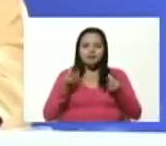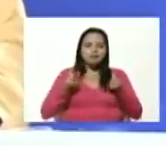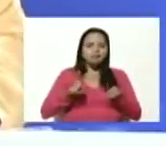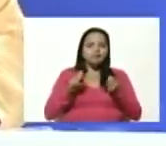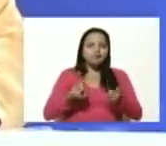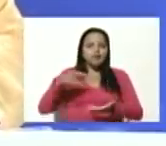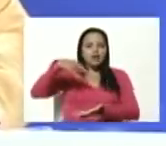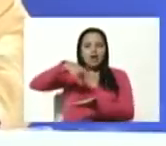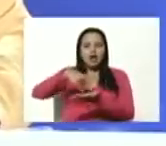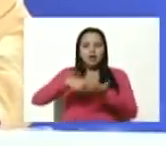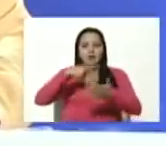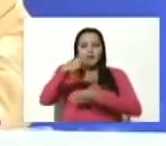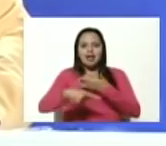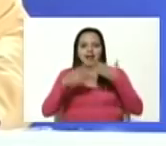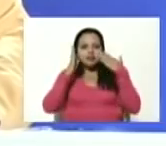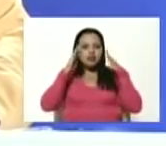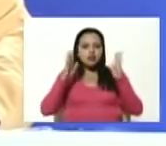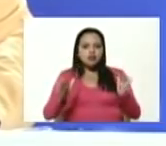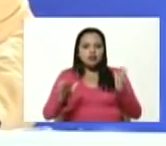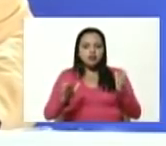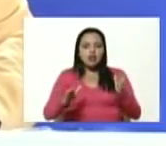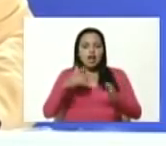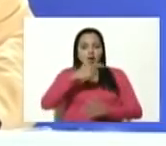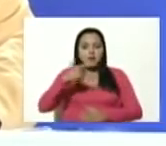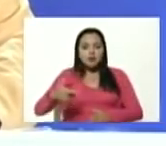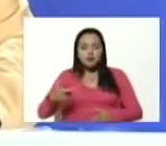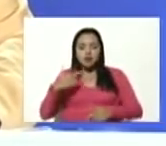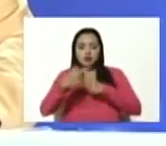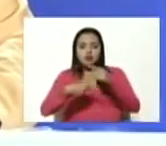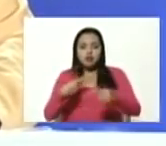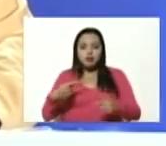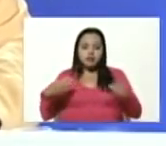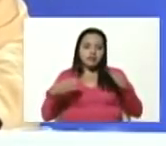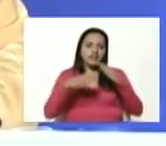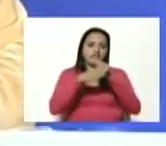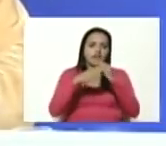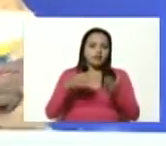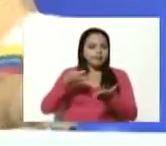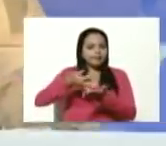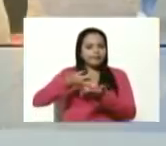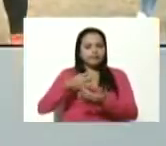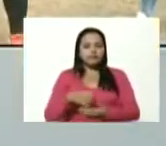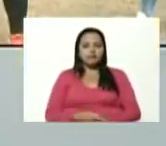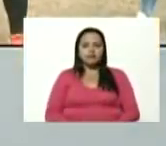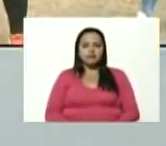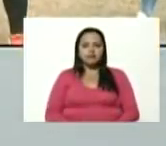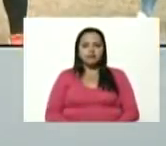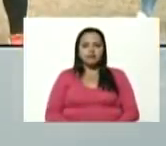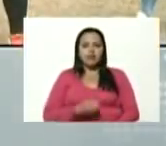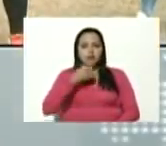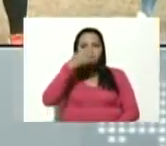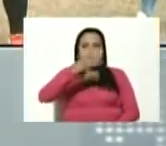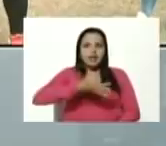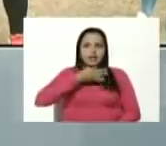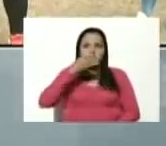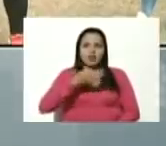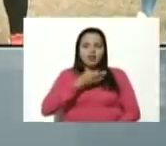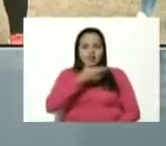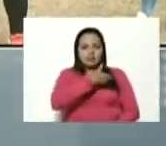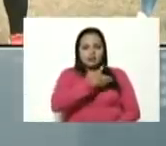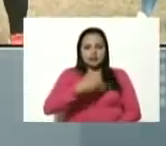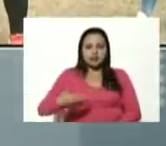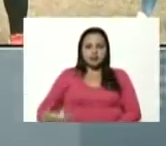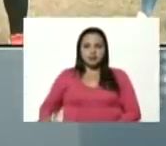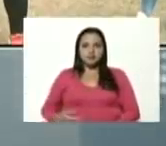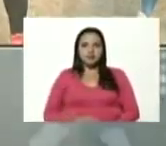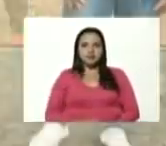Carabobo el plan de atención a las víctimas del bloqueo. Adelante. Muy buenas tardes, presidente.